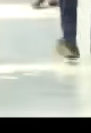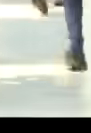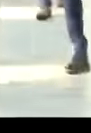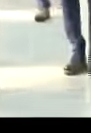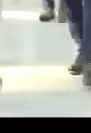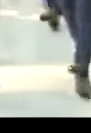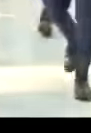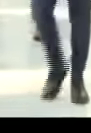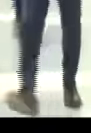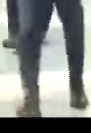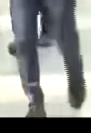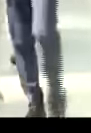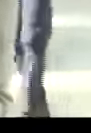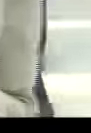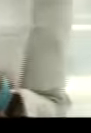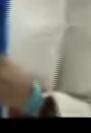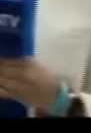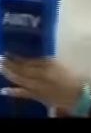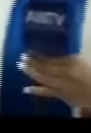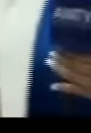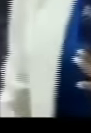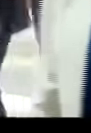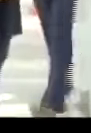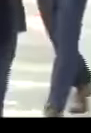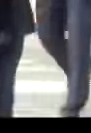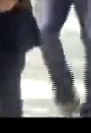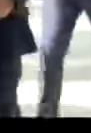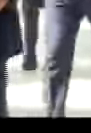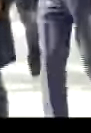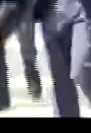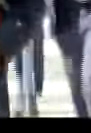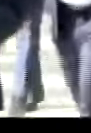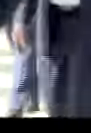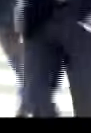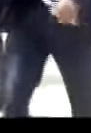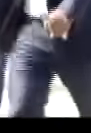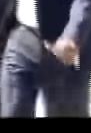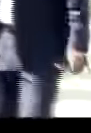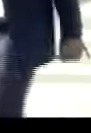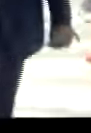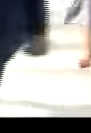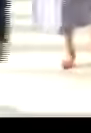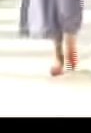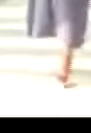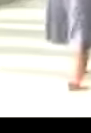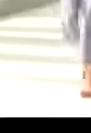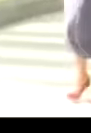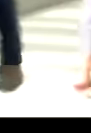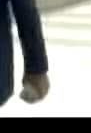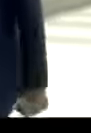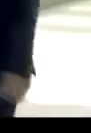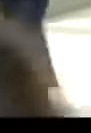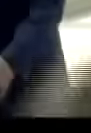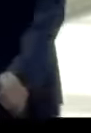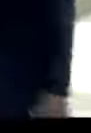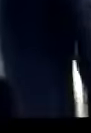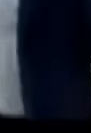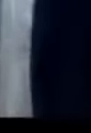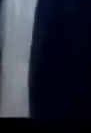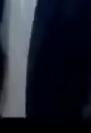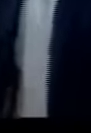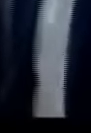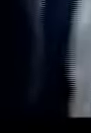Gracias, Máster. En este momento podemos observar la llegada de la Junta Directiva de la Asamblea Nacional, encabezada por el diputado